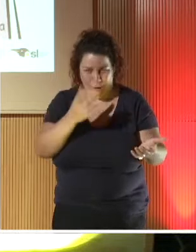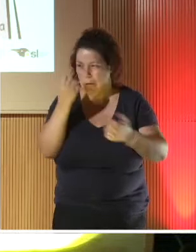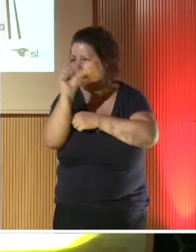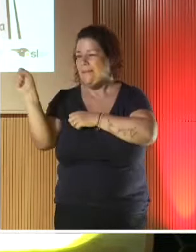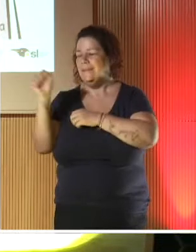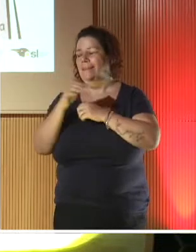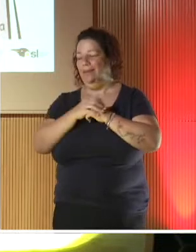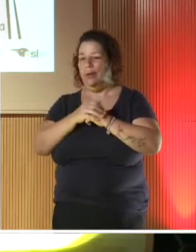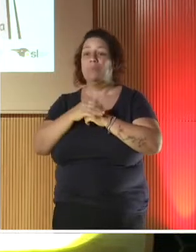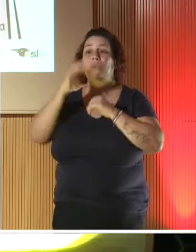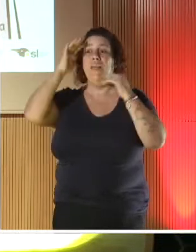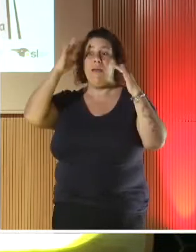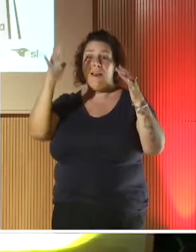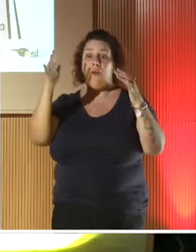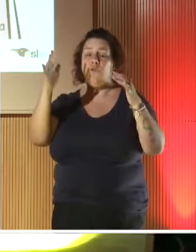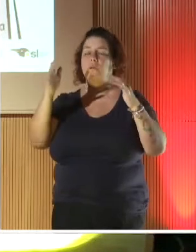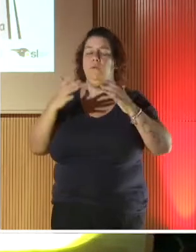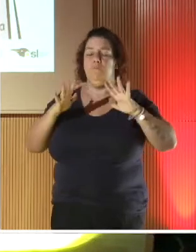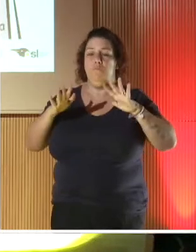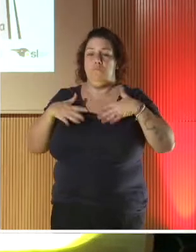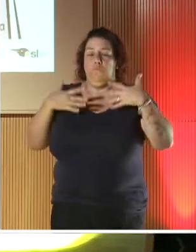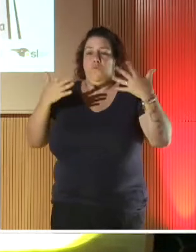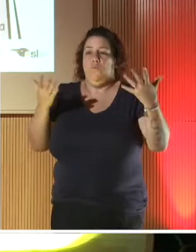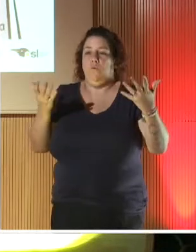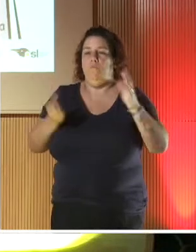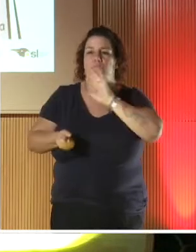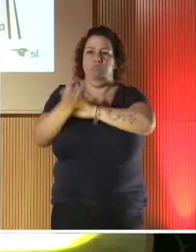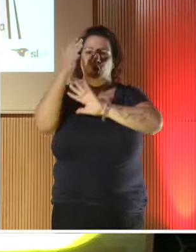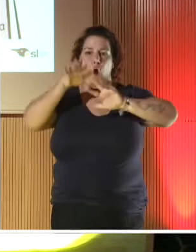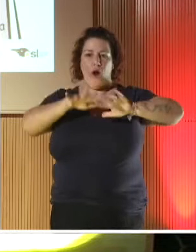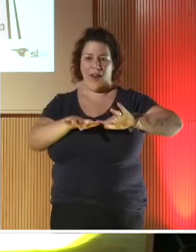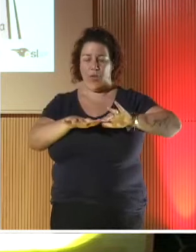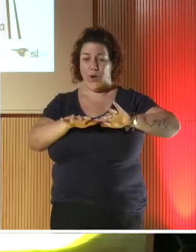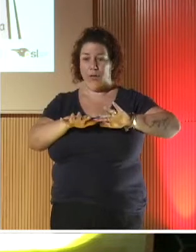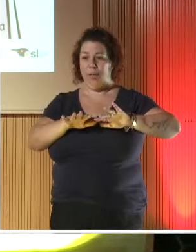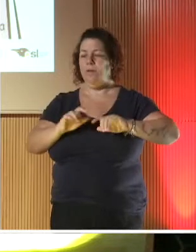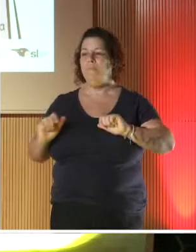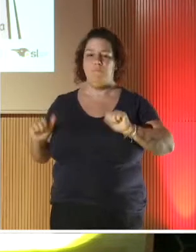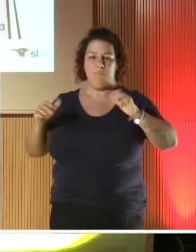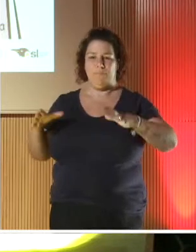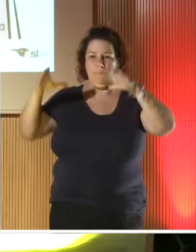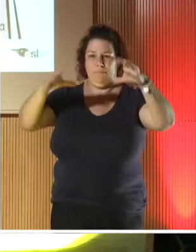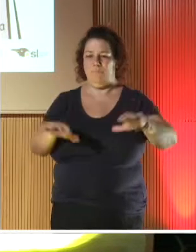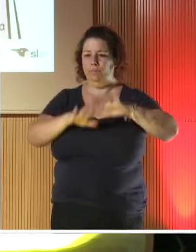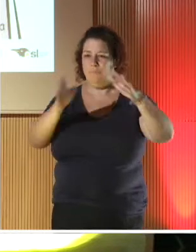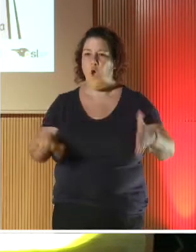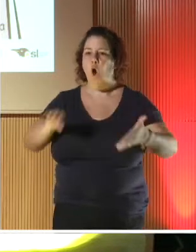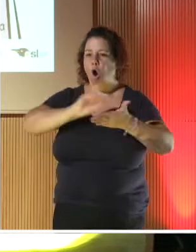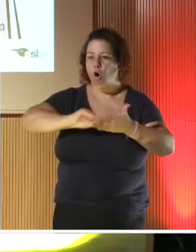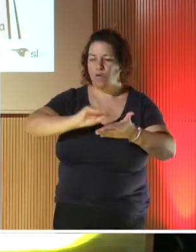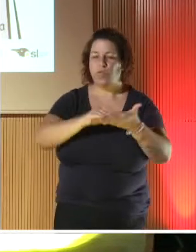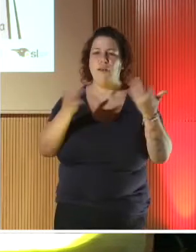Bueno, fuera de coña. Imaginemos el momento en el que de pronto aparecieron los ordenadores y se puso el primer ordenador en una oficina, en